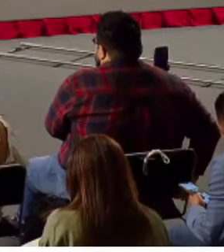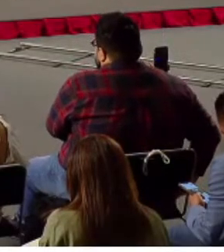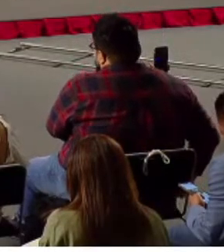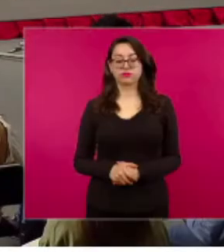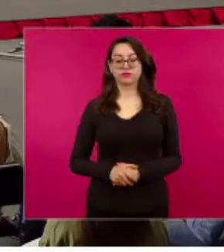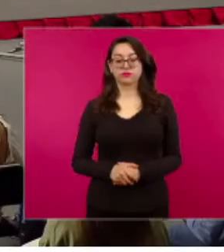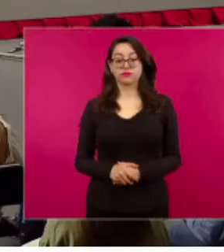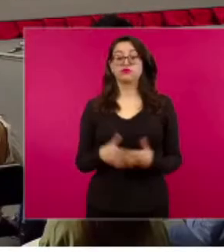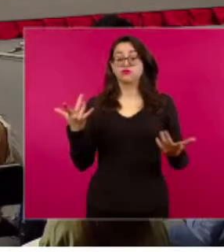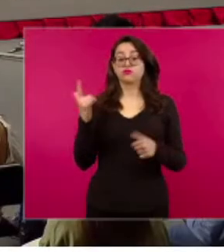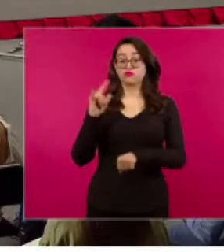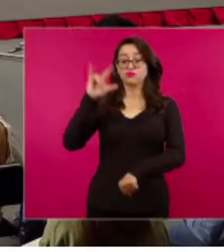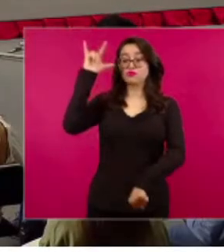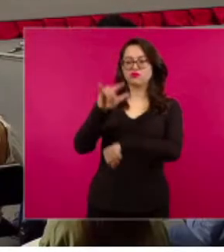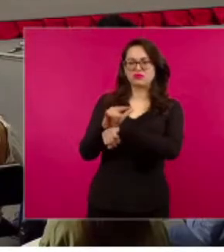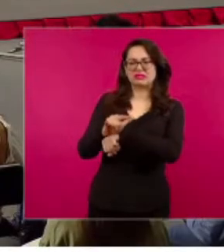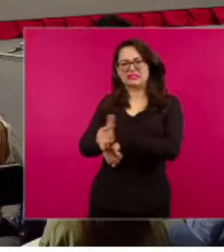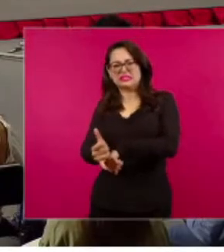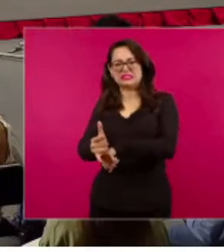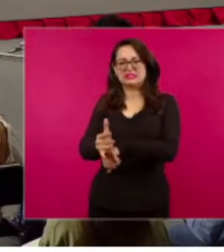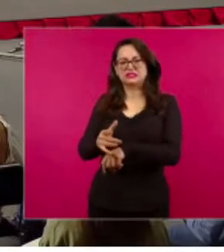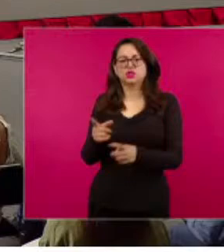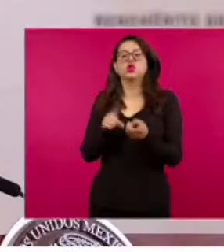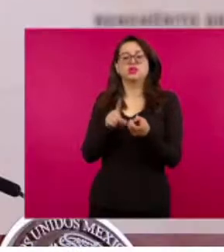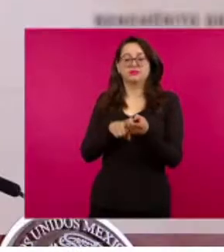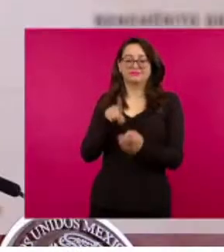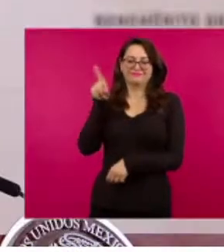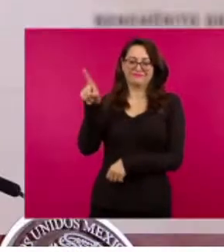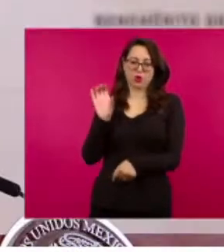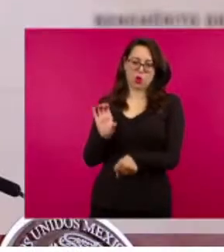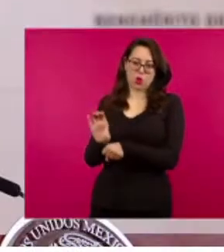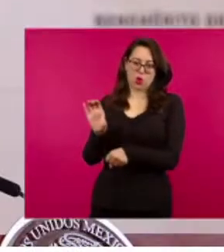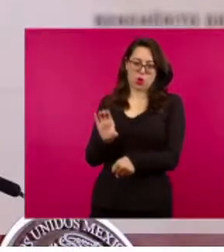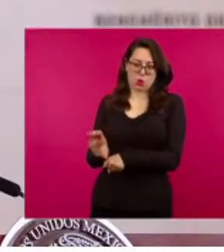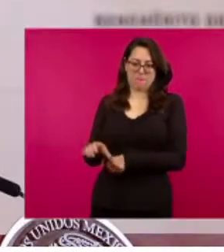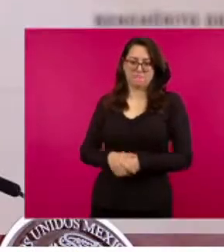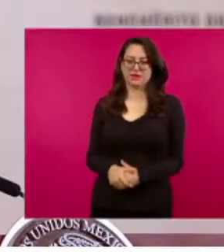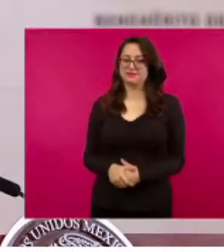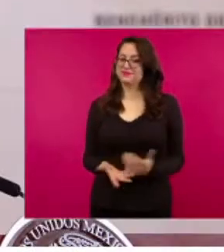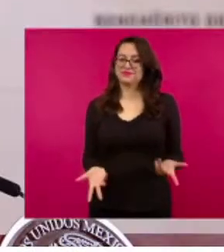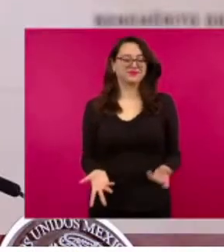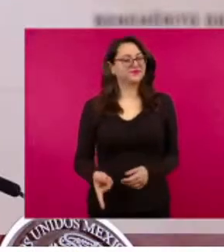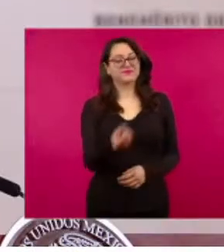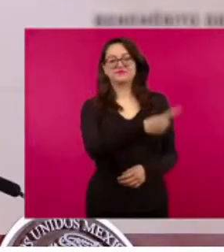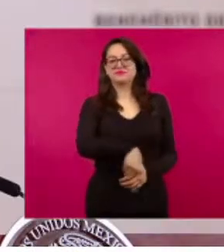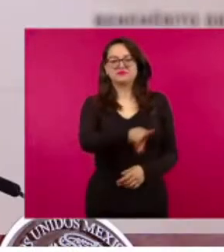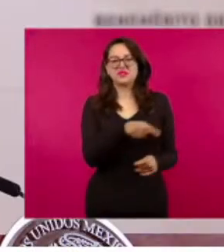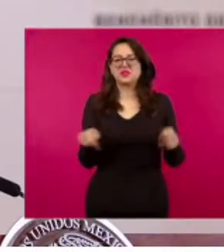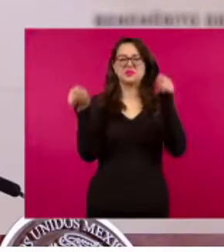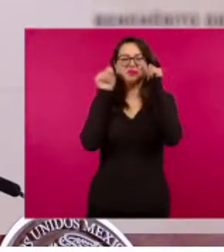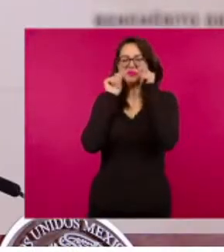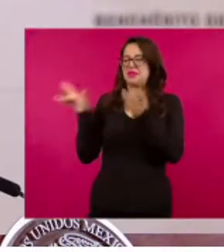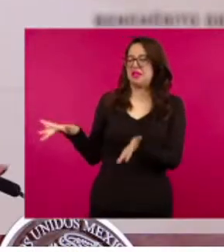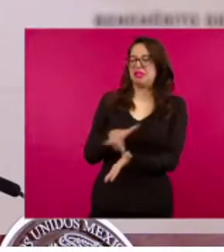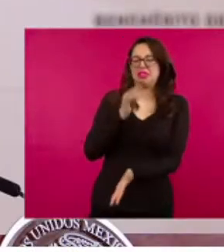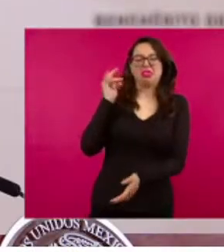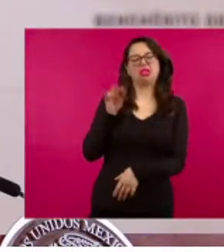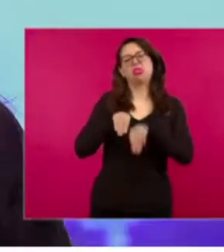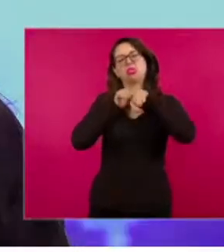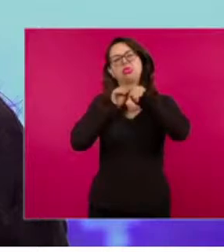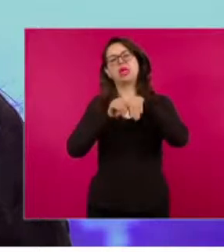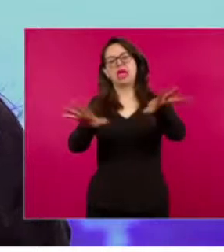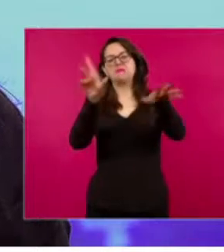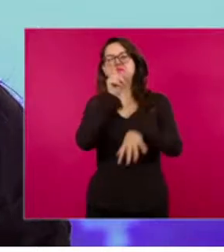Ángeles. Los odiadores del presidente y sus cuentas robotizadas también cada vez son más estridentes y obvios, quizás ya sin el ánimo de que alguien les